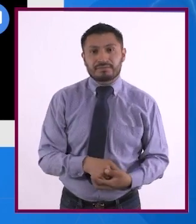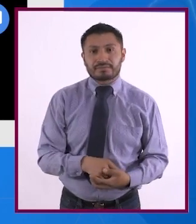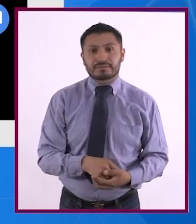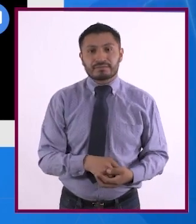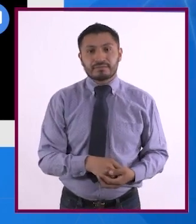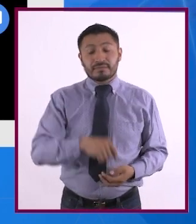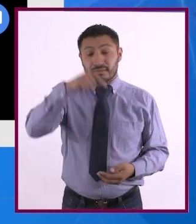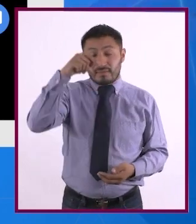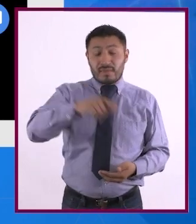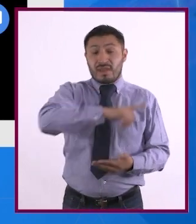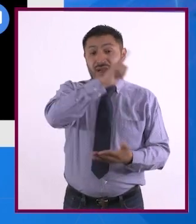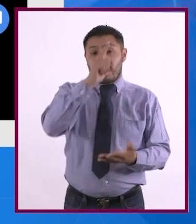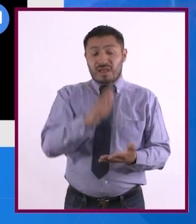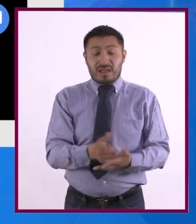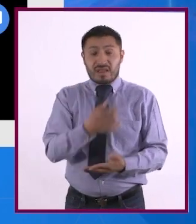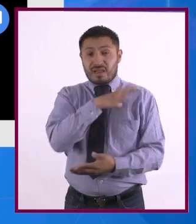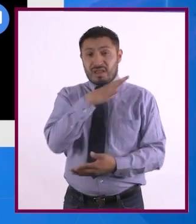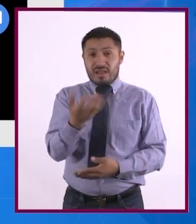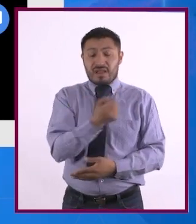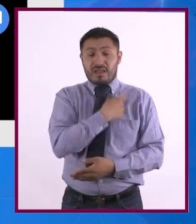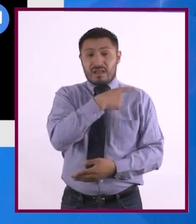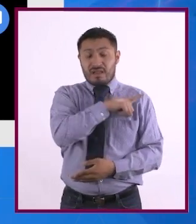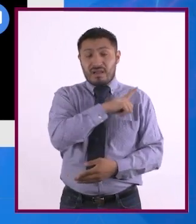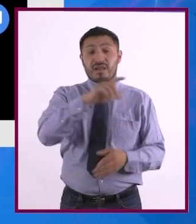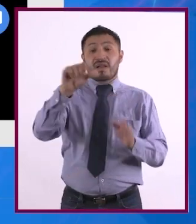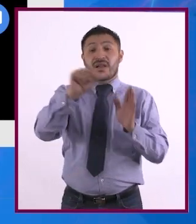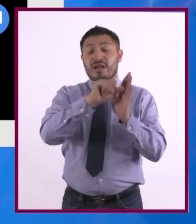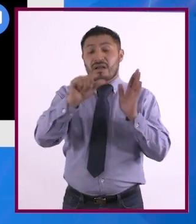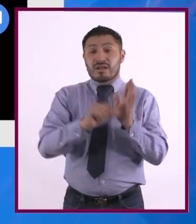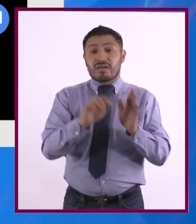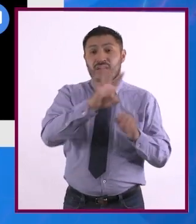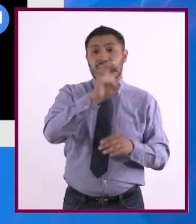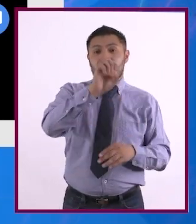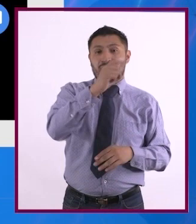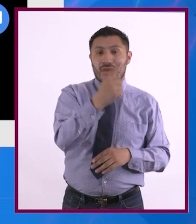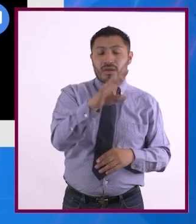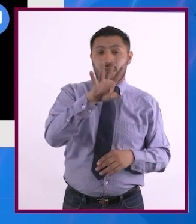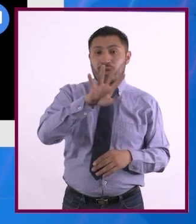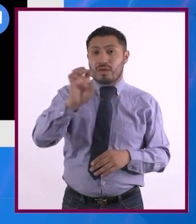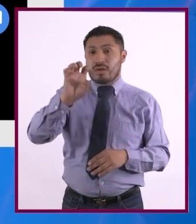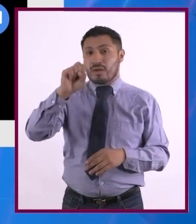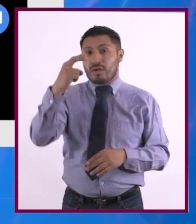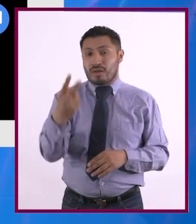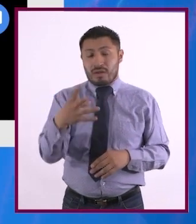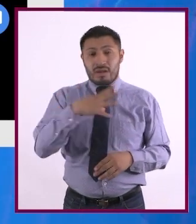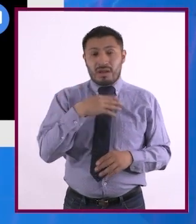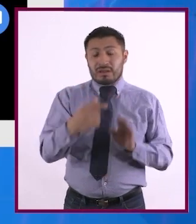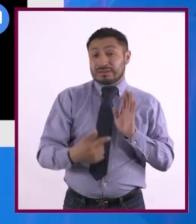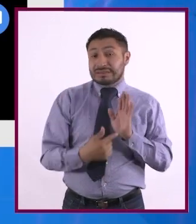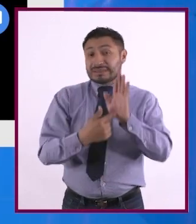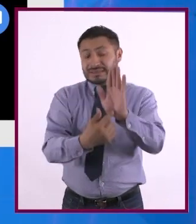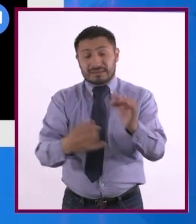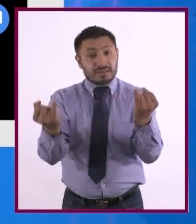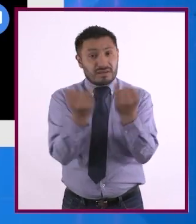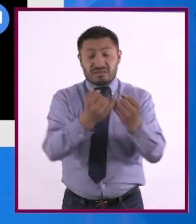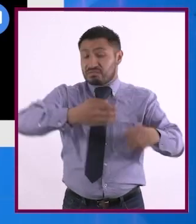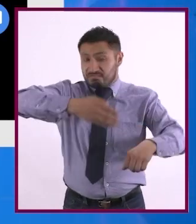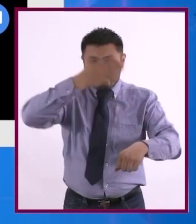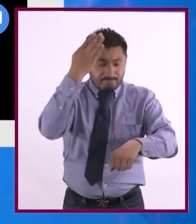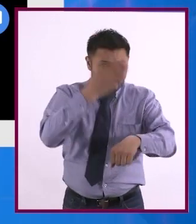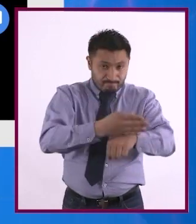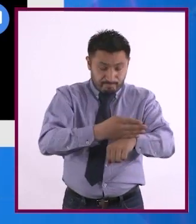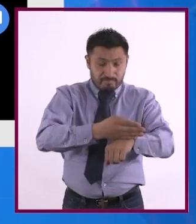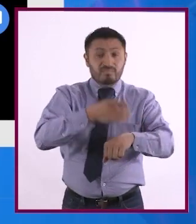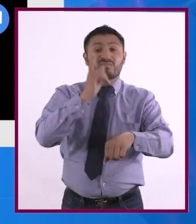en nuestra Ley General de Salud también, en los artículos 461 y 462, y está sancionada, y